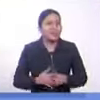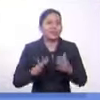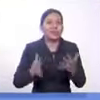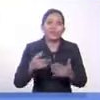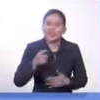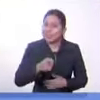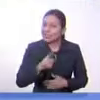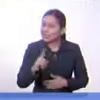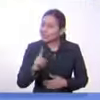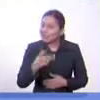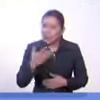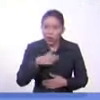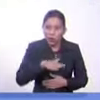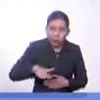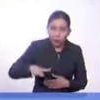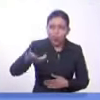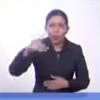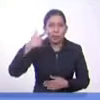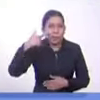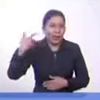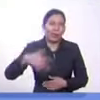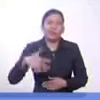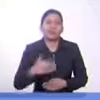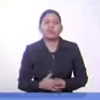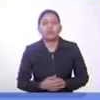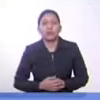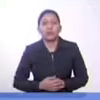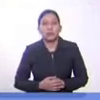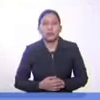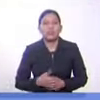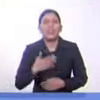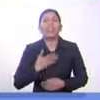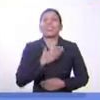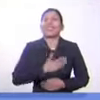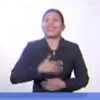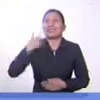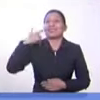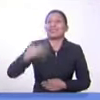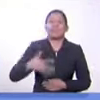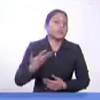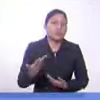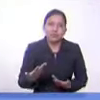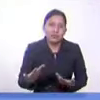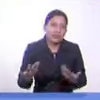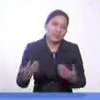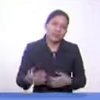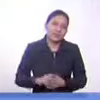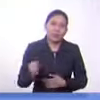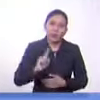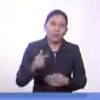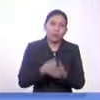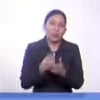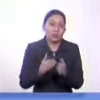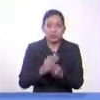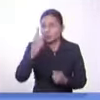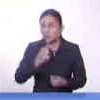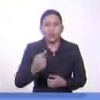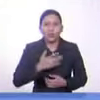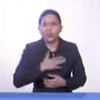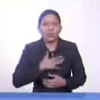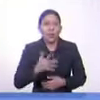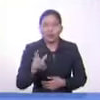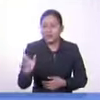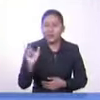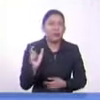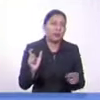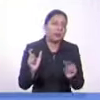tomar trayectos peligrosos, y no porque no queramos ir por una vía más segura, sino porque no contamos con el permiso de